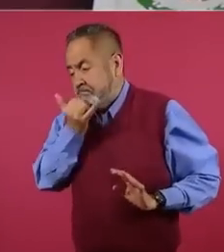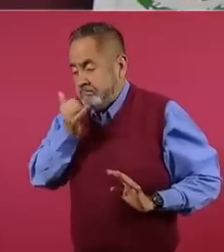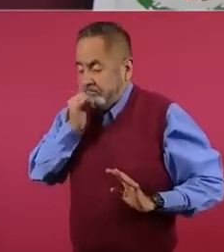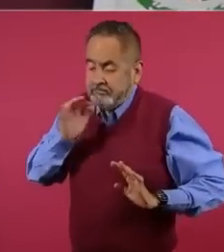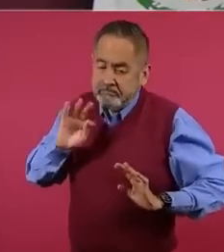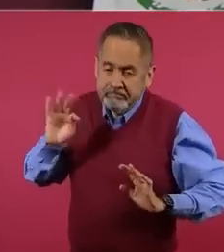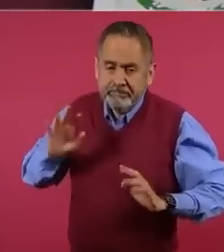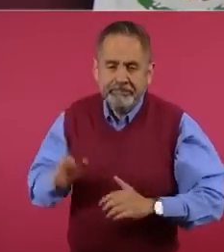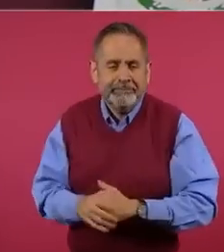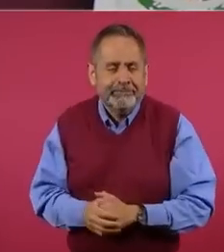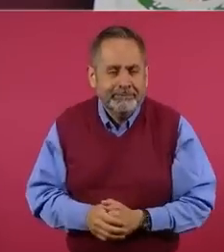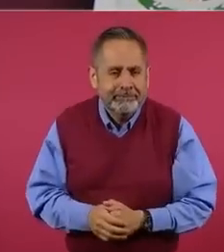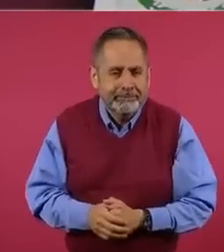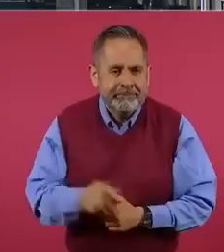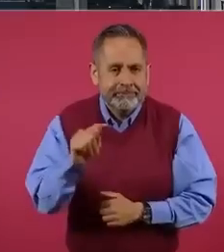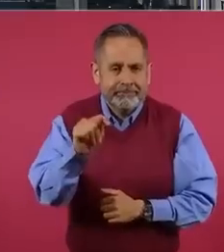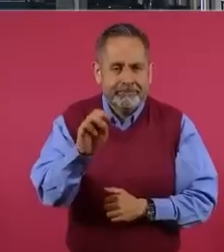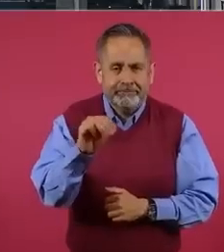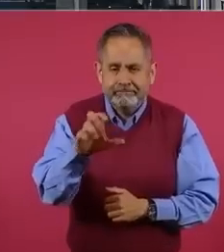en el tratado.